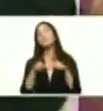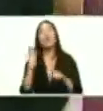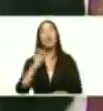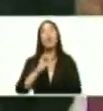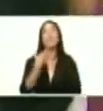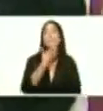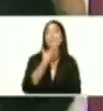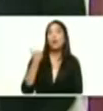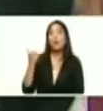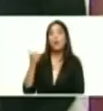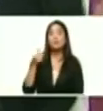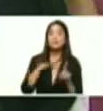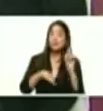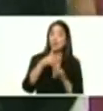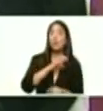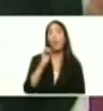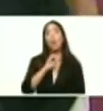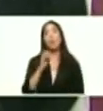en el que no sea mejor.